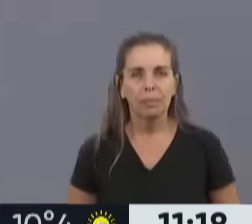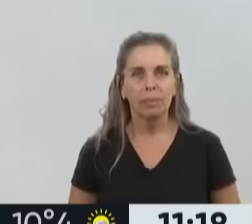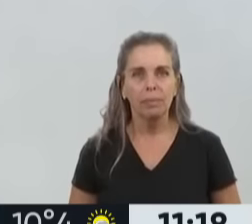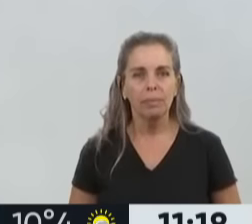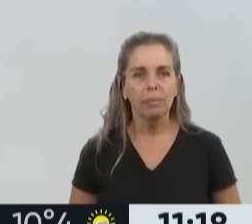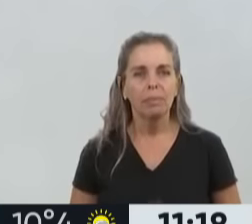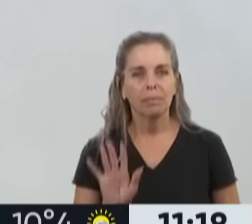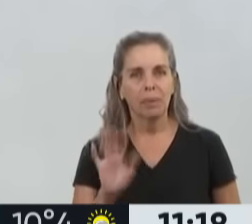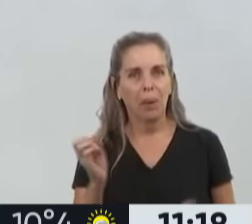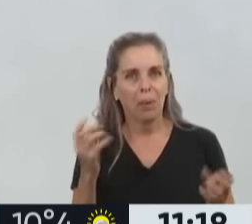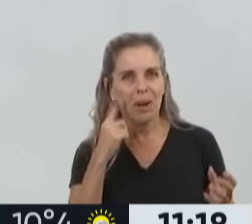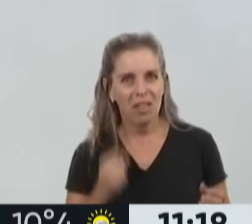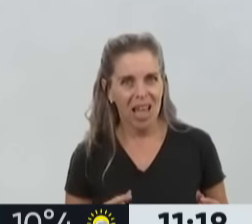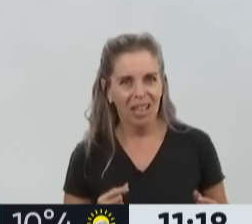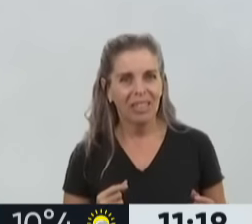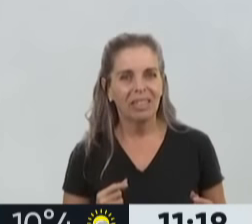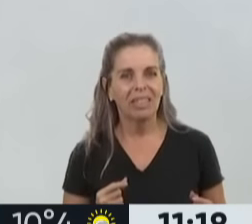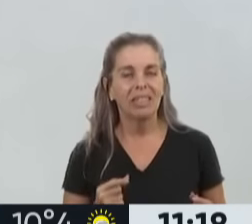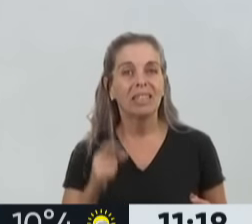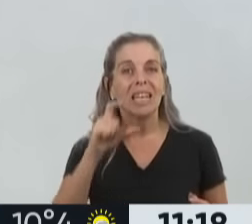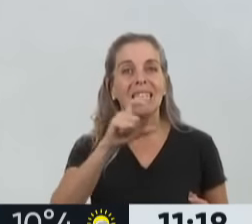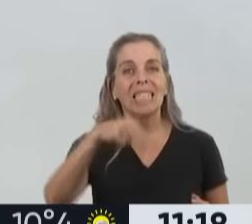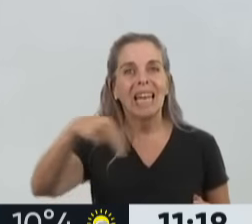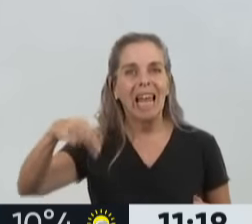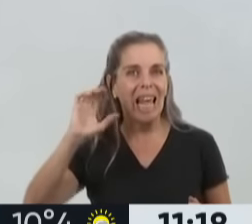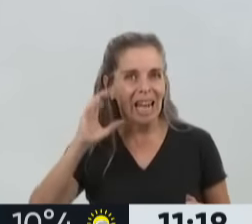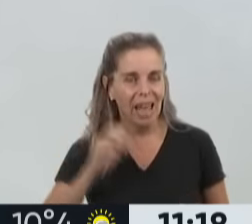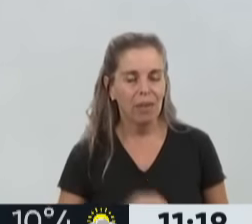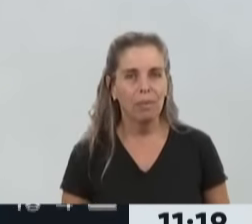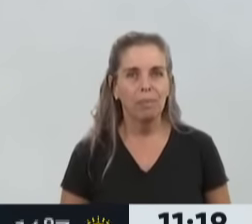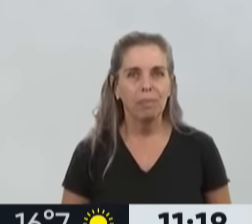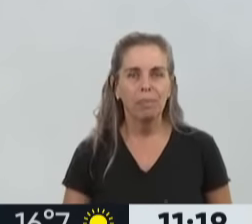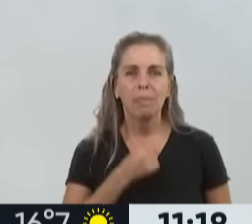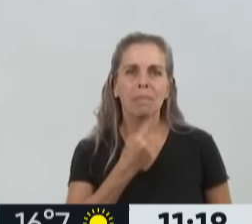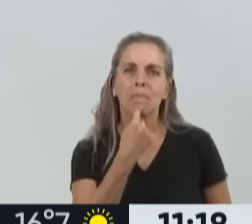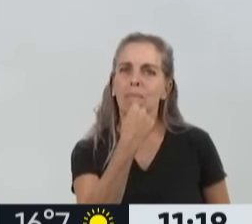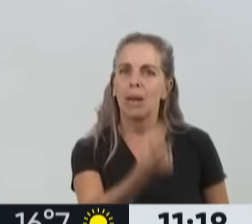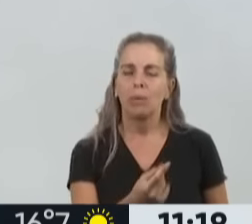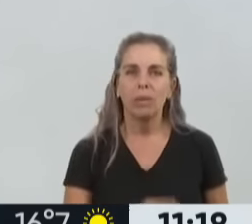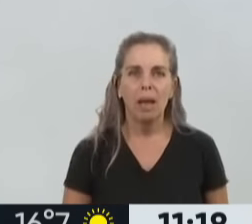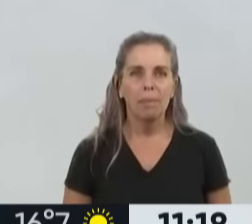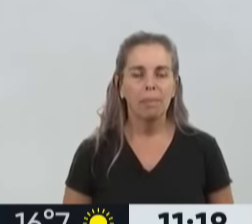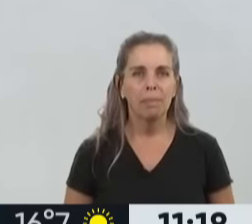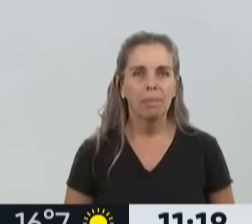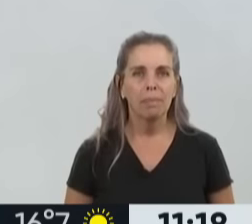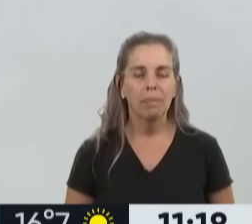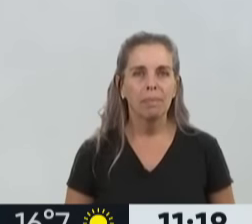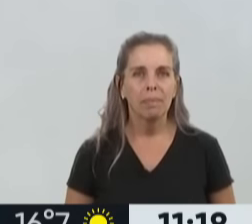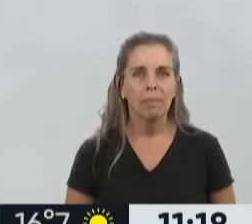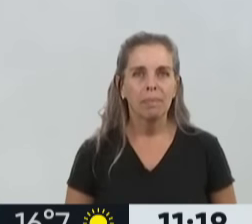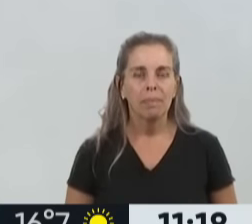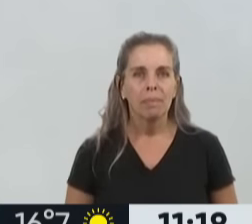Vocero Buenos días Nicolás Gallardo de radio muy bien quería hacer una pregunta pero